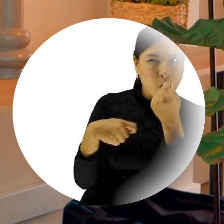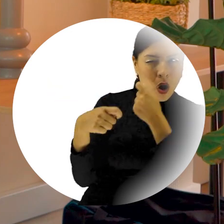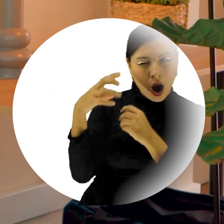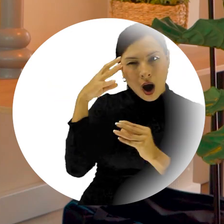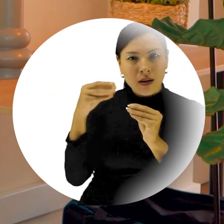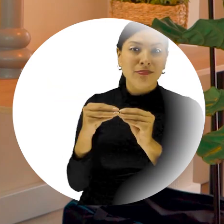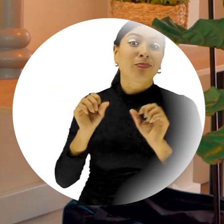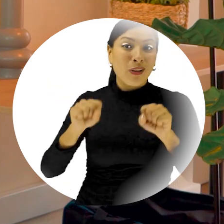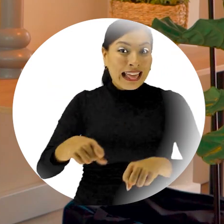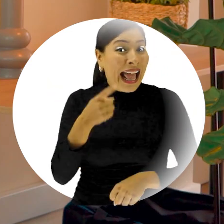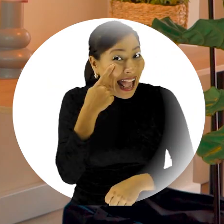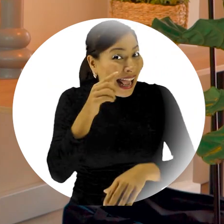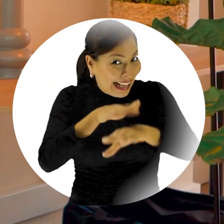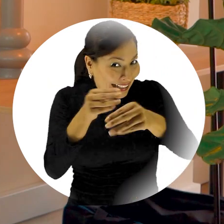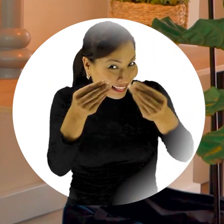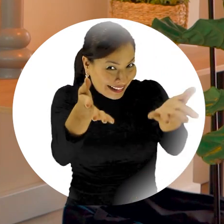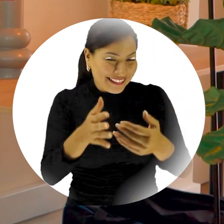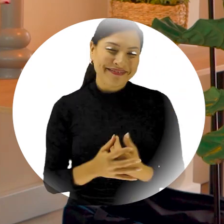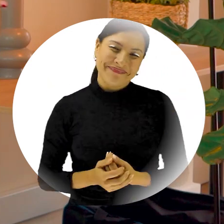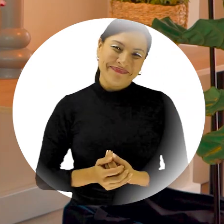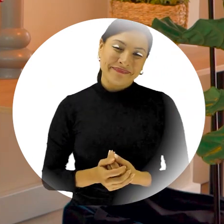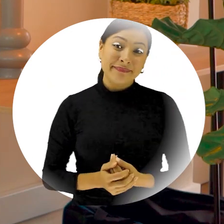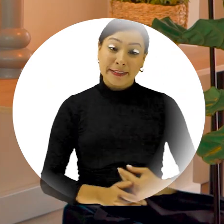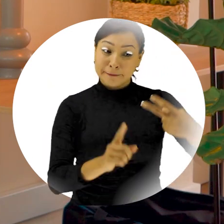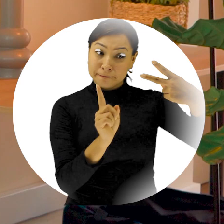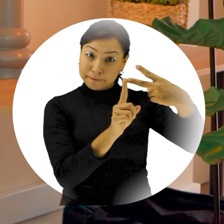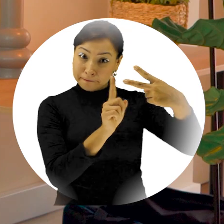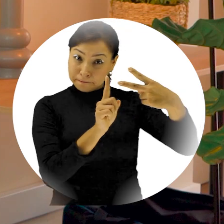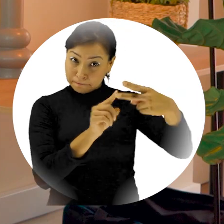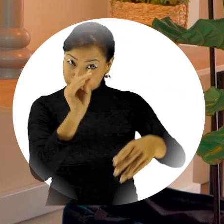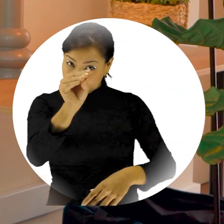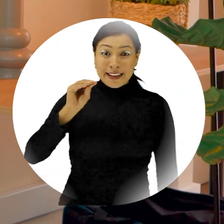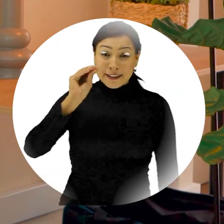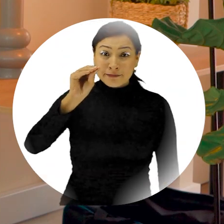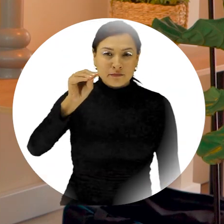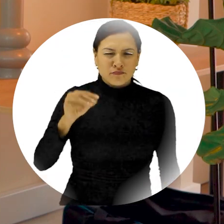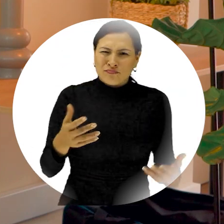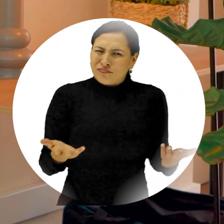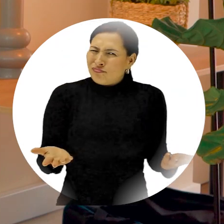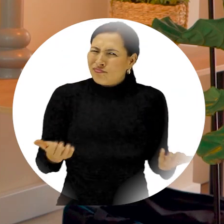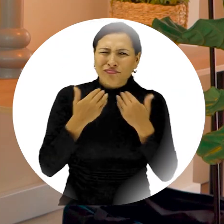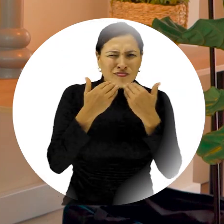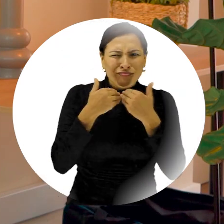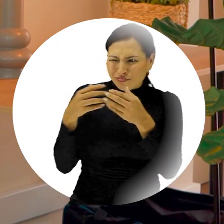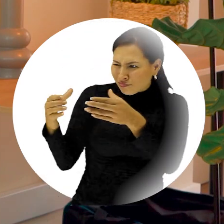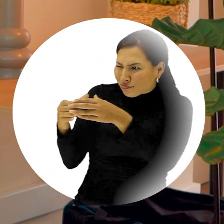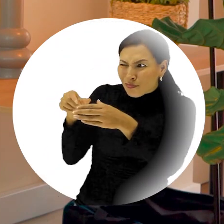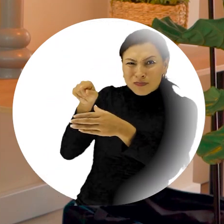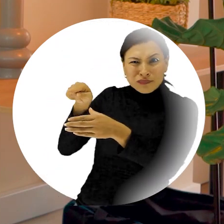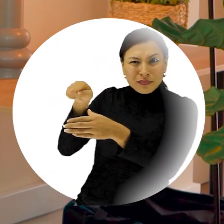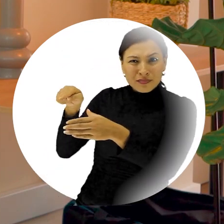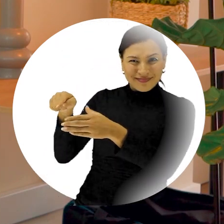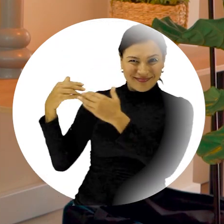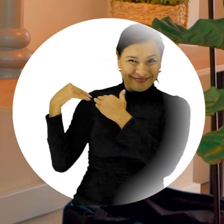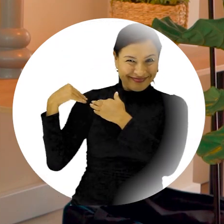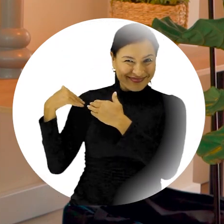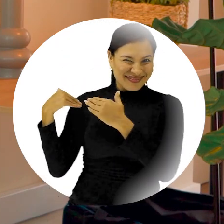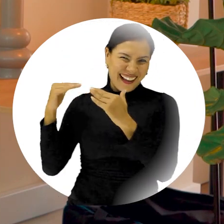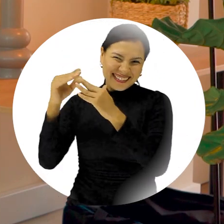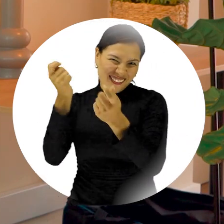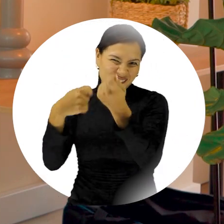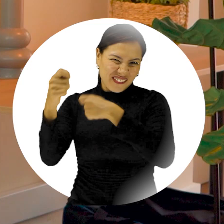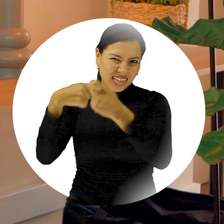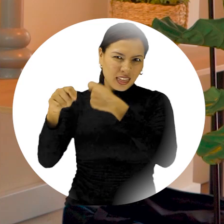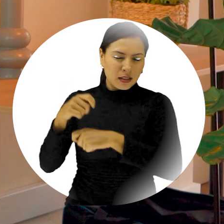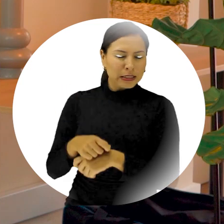a esto. Número 2. No sé qué les pasa a las inmobiliarias, fue muy difícil siempre como intentar